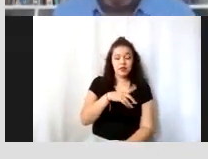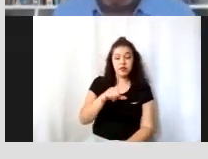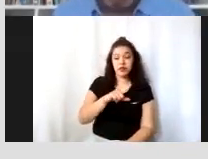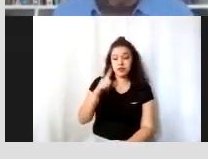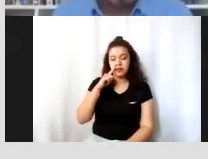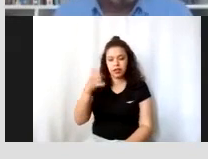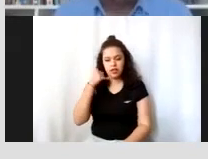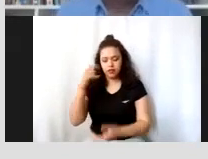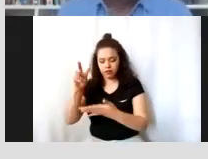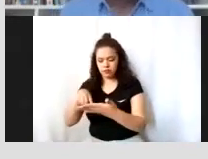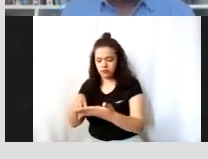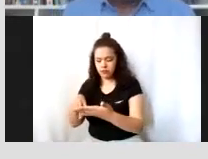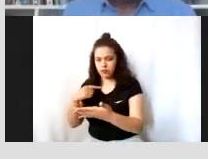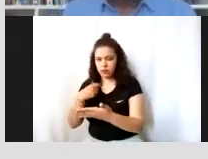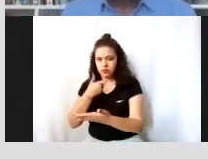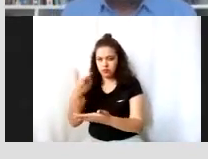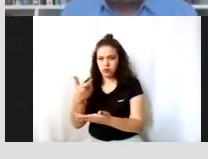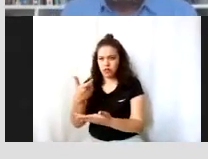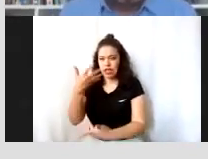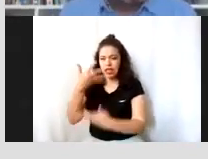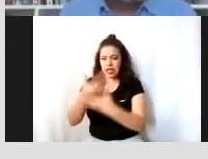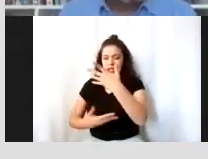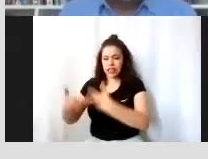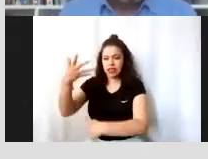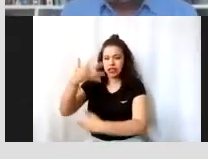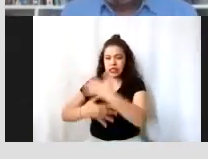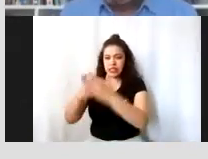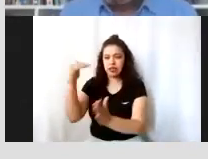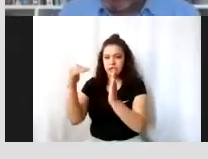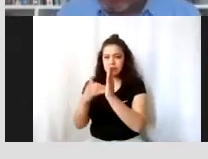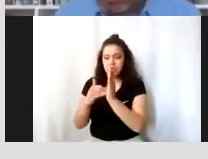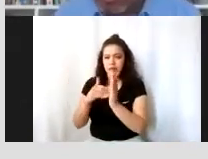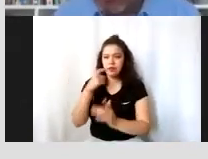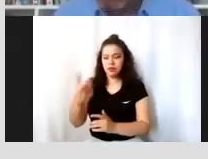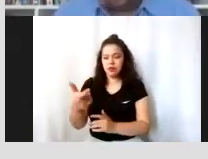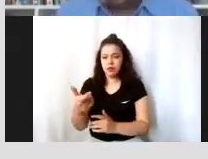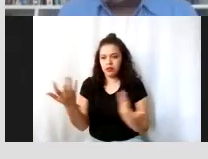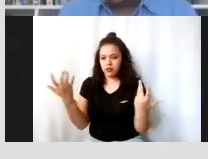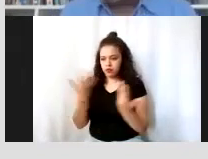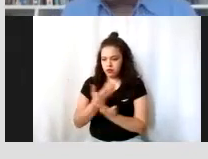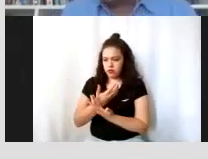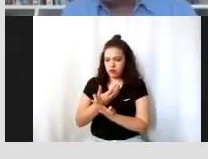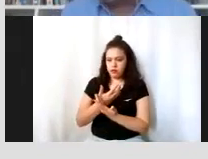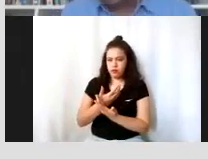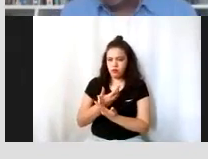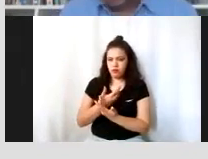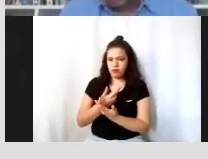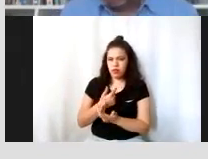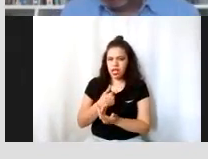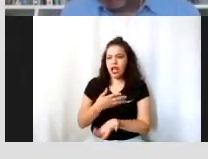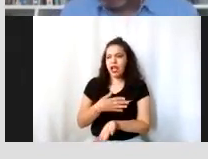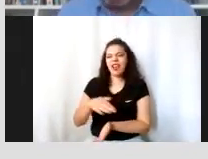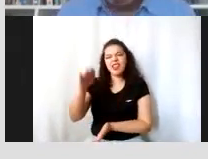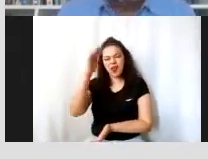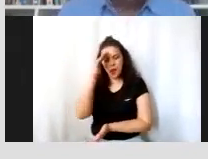telefónico se dan cuenta que yo pago 15 mil pesos al mes, pueden ustedes a partir de ahí deducir datos